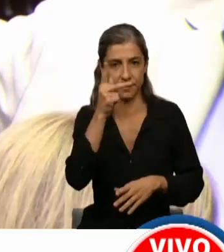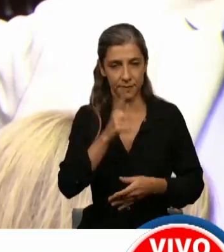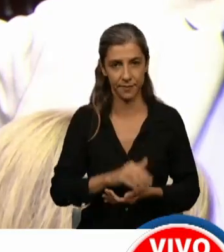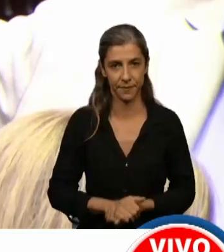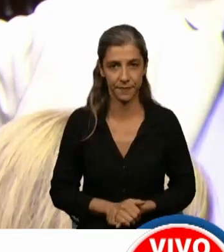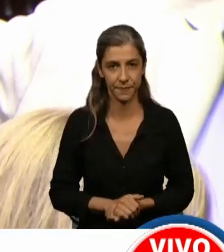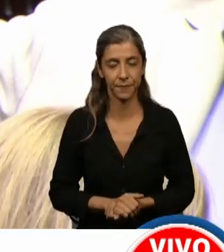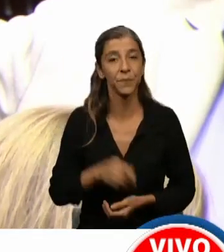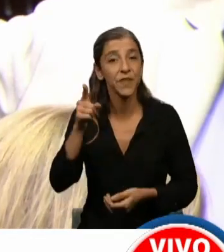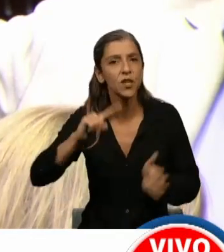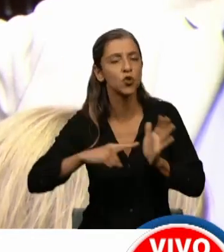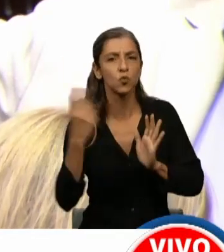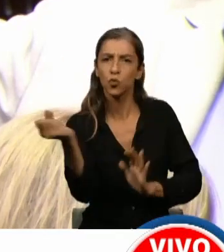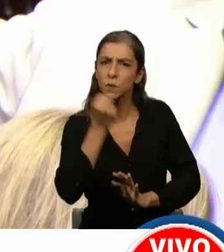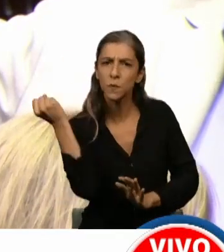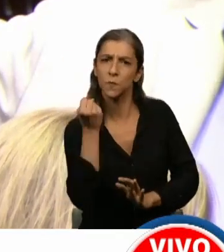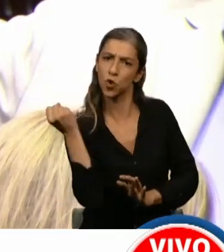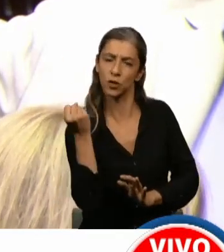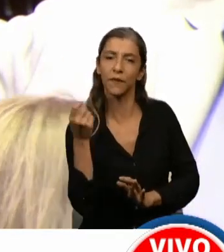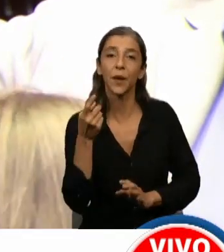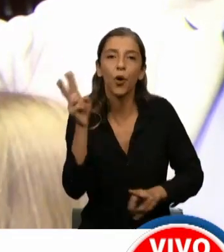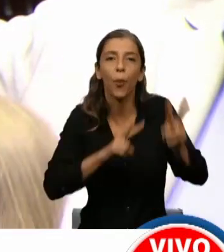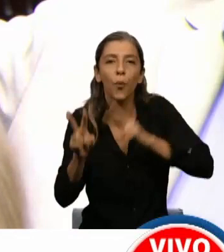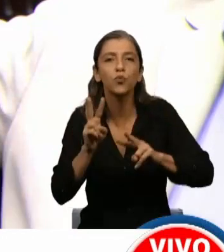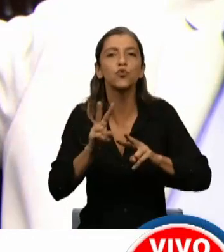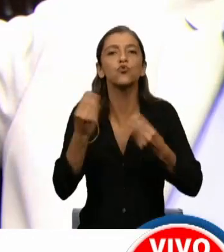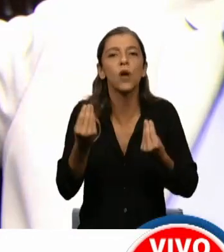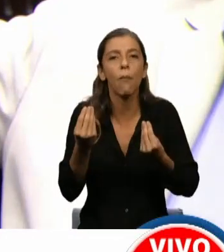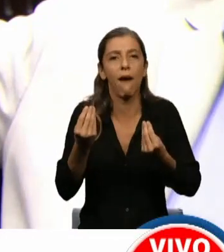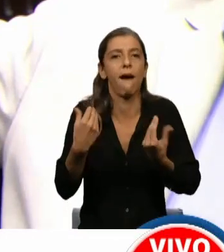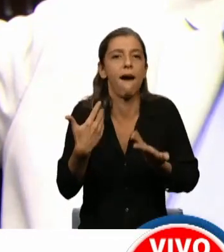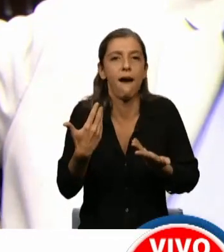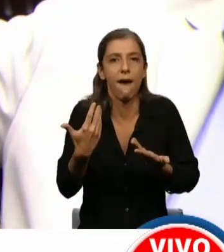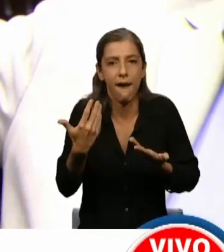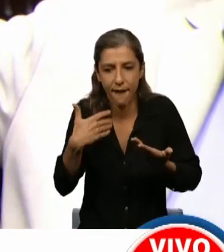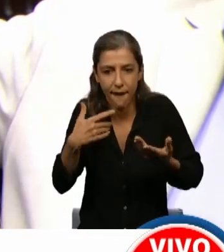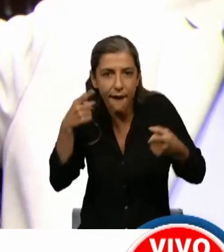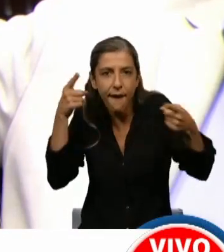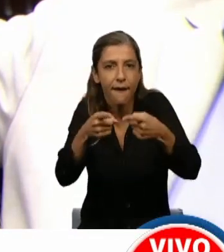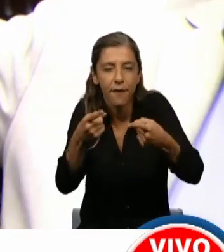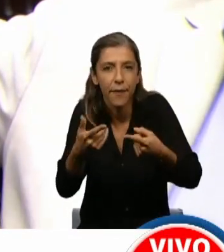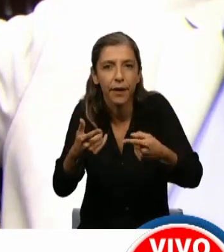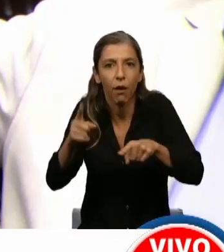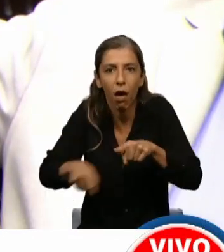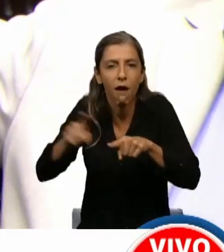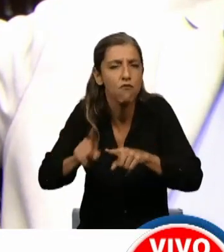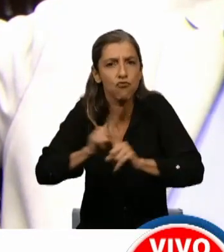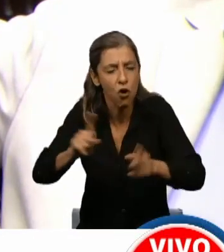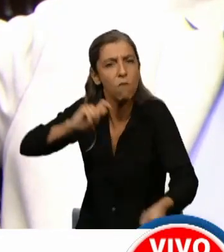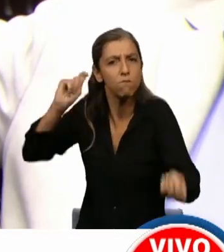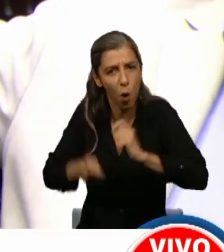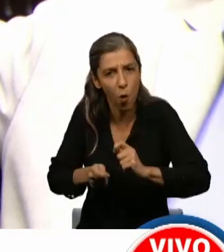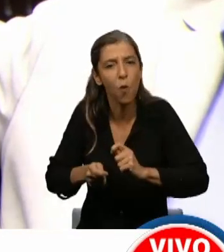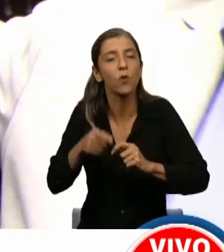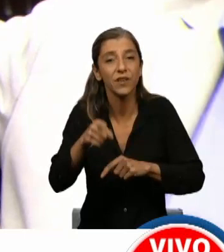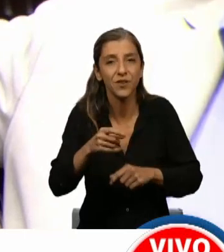es distintiva porque trata de revertir la regresión de la distribución del ingreso como una manera de relacionar a nuestro país